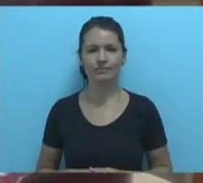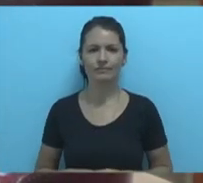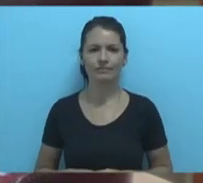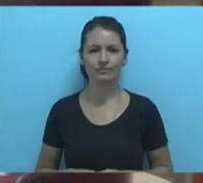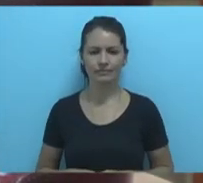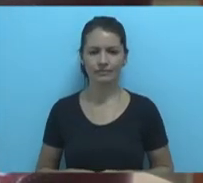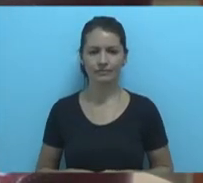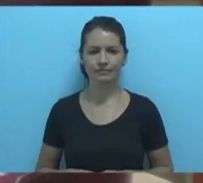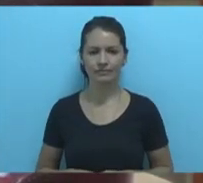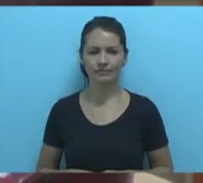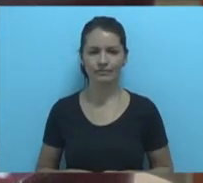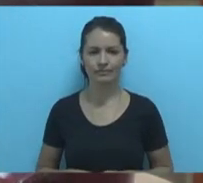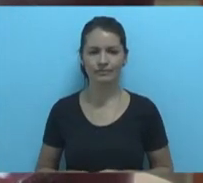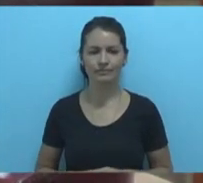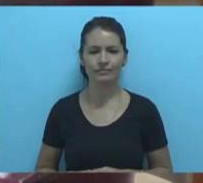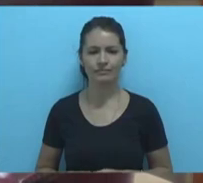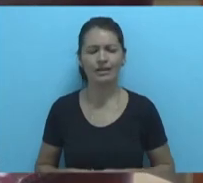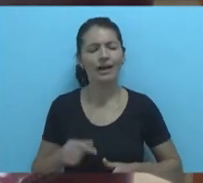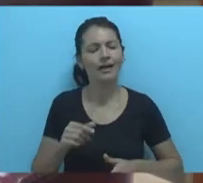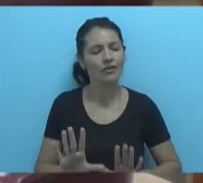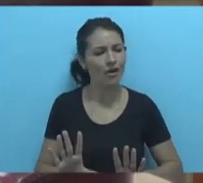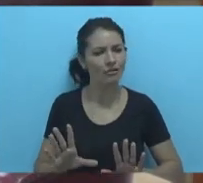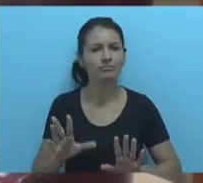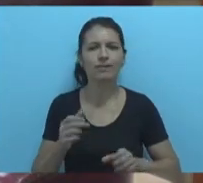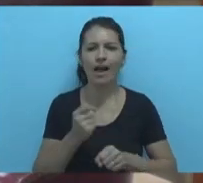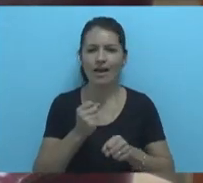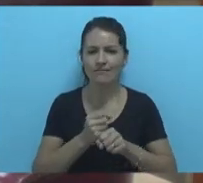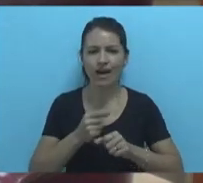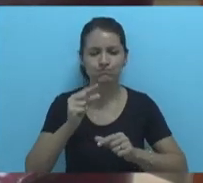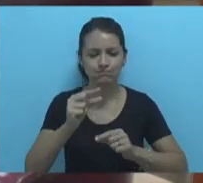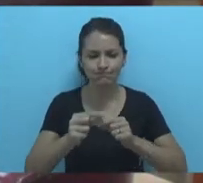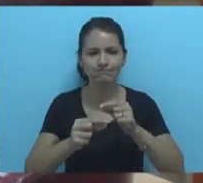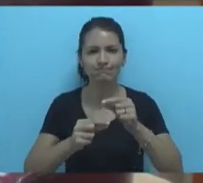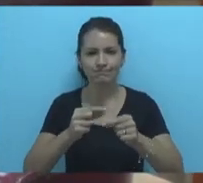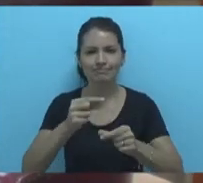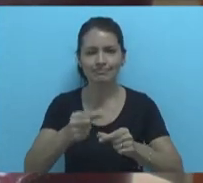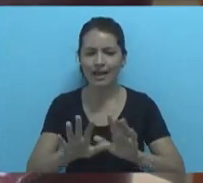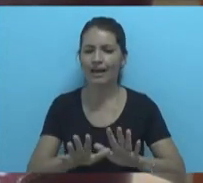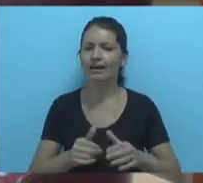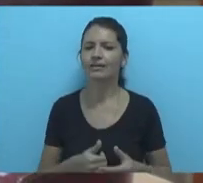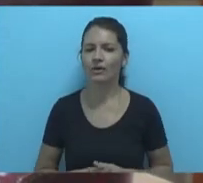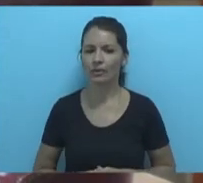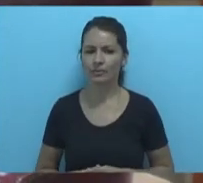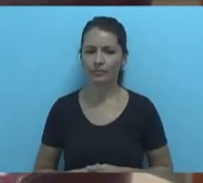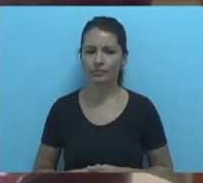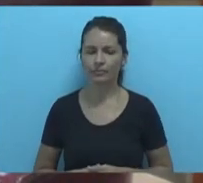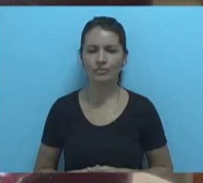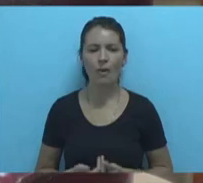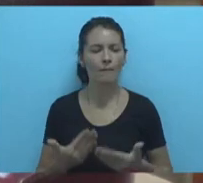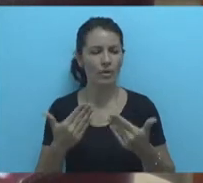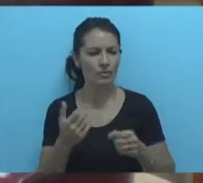RENAVAP, barrios en proceso de integración. Creo que es realmente así. Uno puede trabajar en la integración física de los